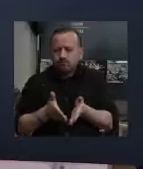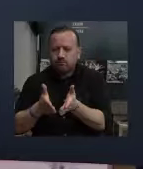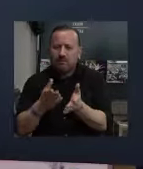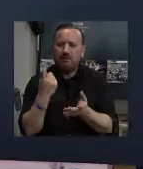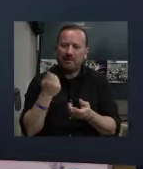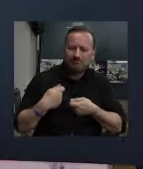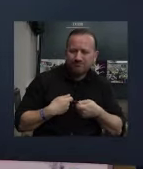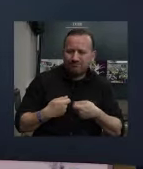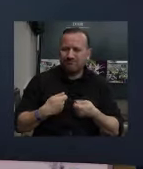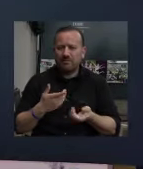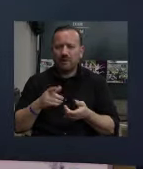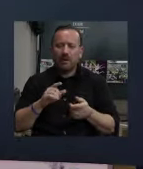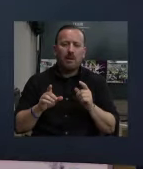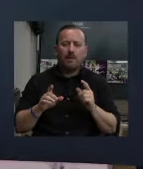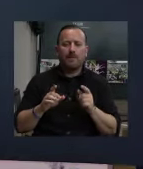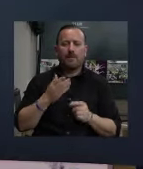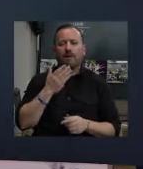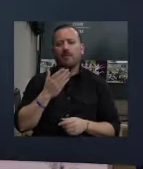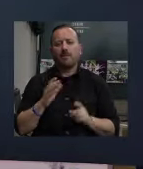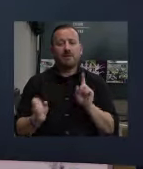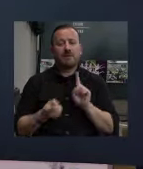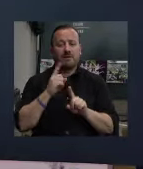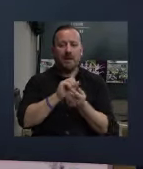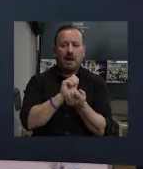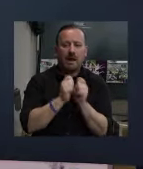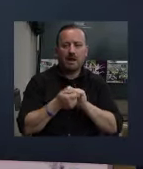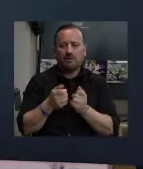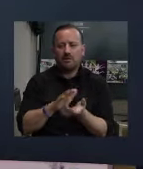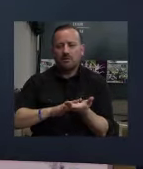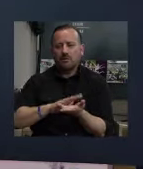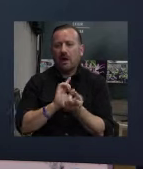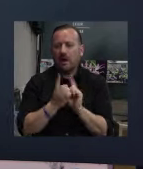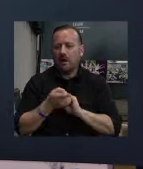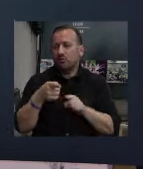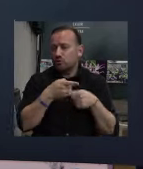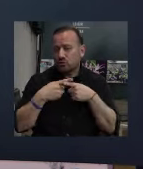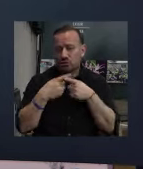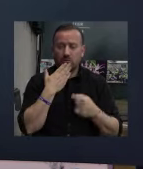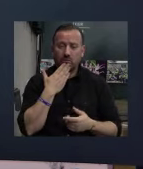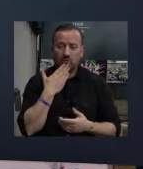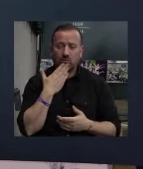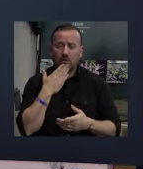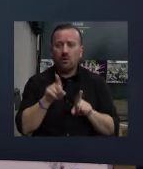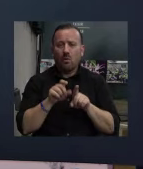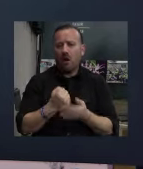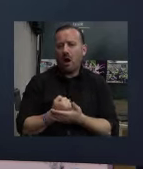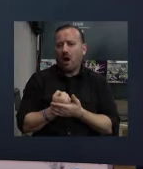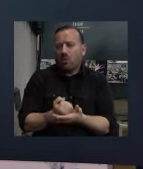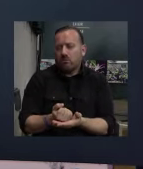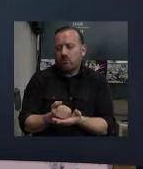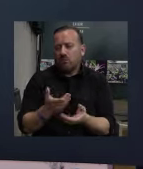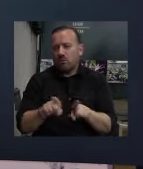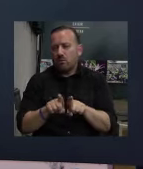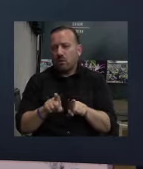se van a mover los principales cambios eh incluso e incluso sociales que nos permitan ir Ajustando nuestra